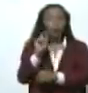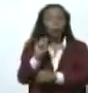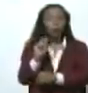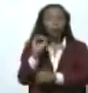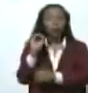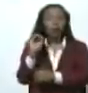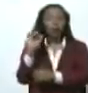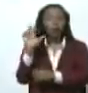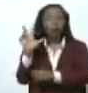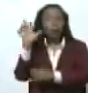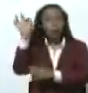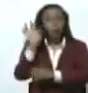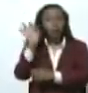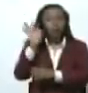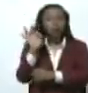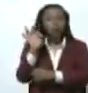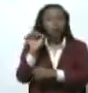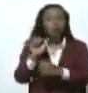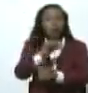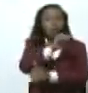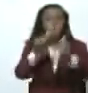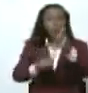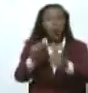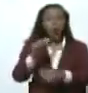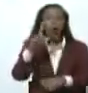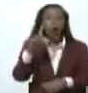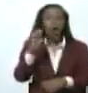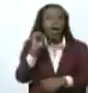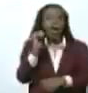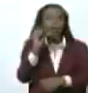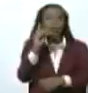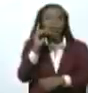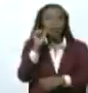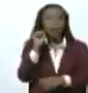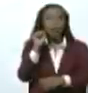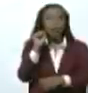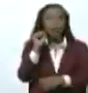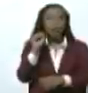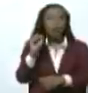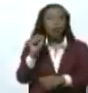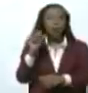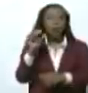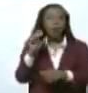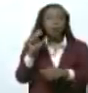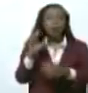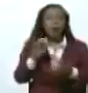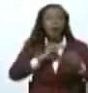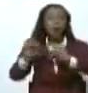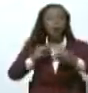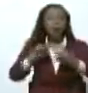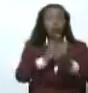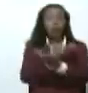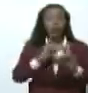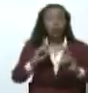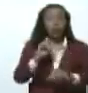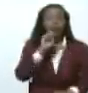41.03%. Lo sigue Lady Gómez Flores, de Acción Democrática, con